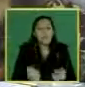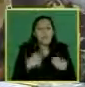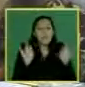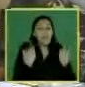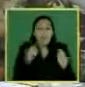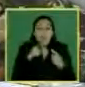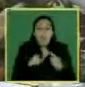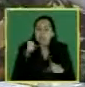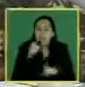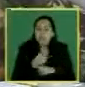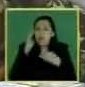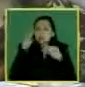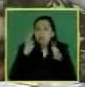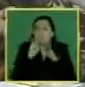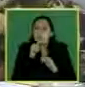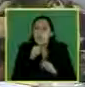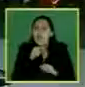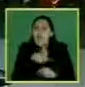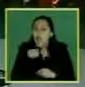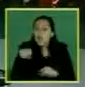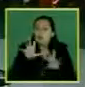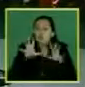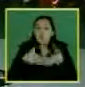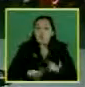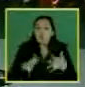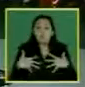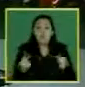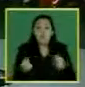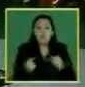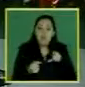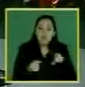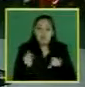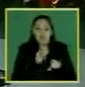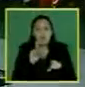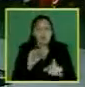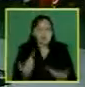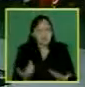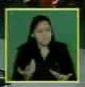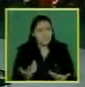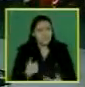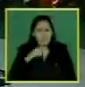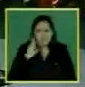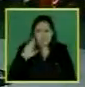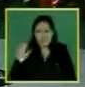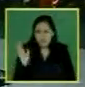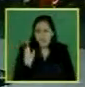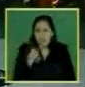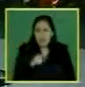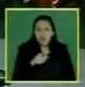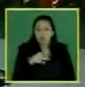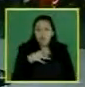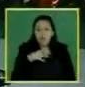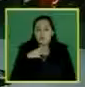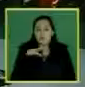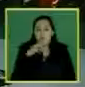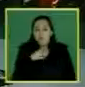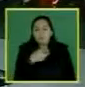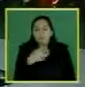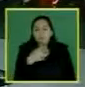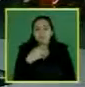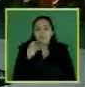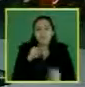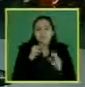De gente que no tiene salvación. Ella tiene que optar. Entonces yo le decía, pero el pequeño detalle, además de que no está considerando el tema de la misericordia y el amor y la solidaridad, es